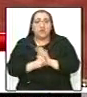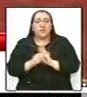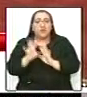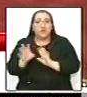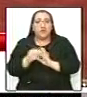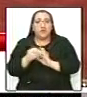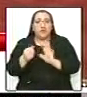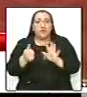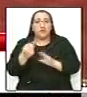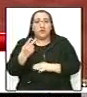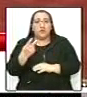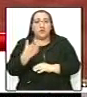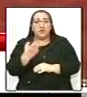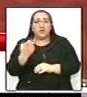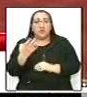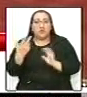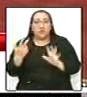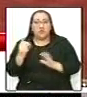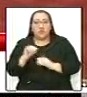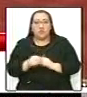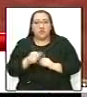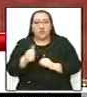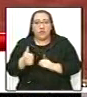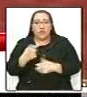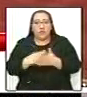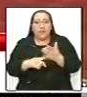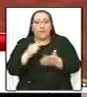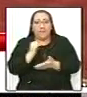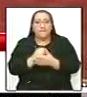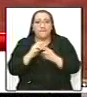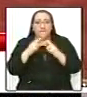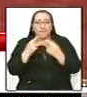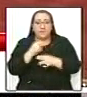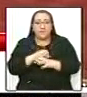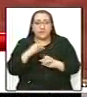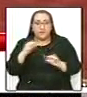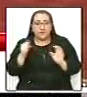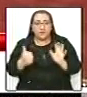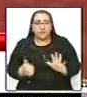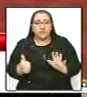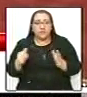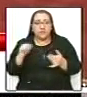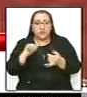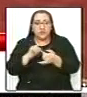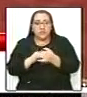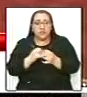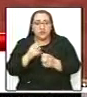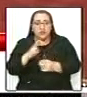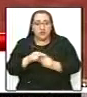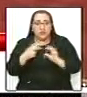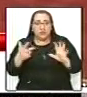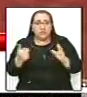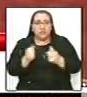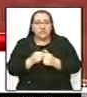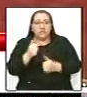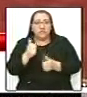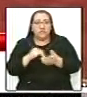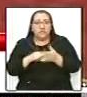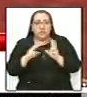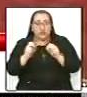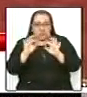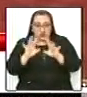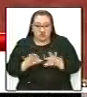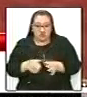acumulados 62.348 y otros, aprobado en la sesión plenaria del 6 de septiembre de 2018, en cuyo caso los